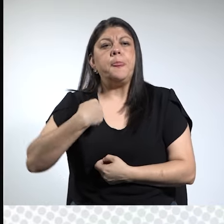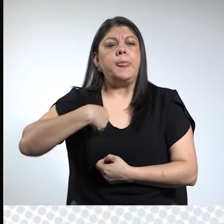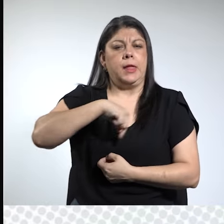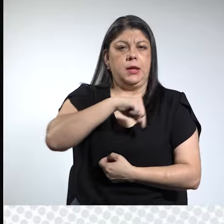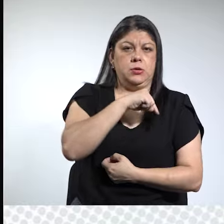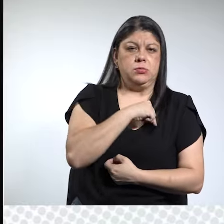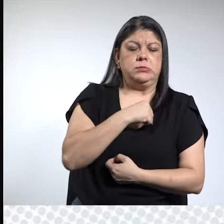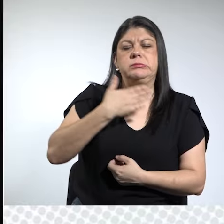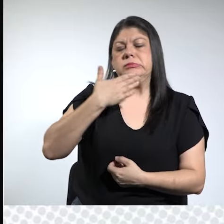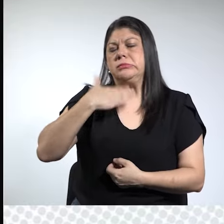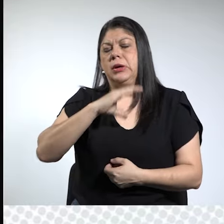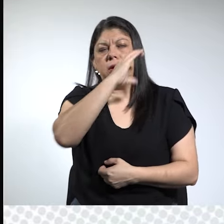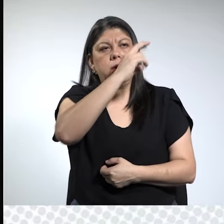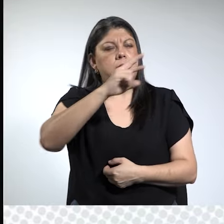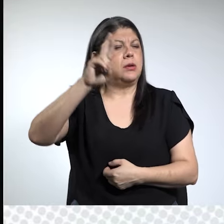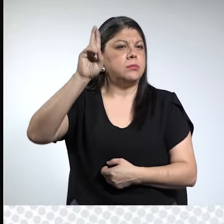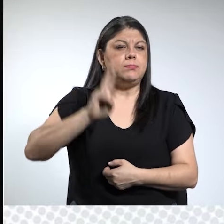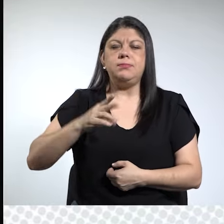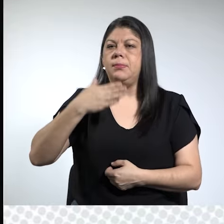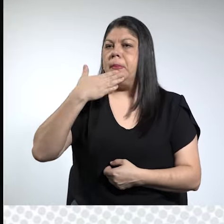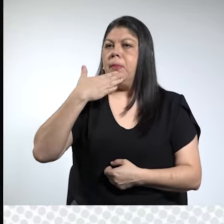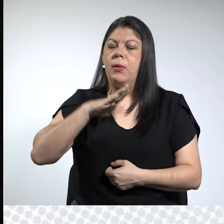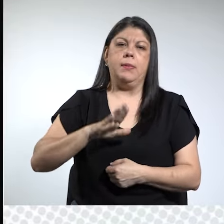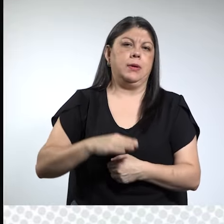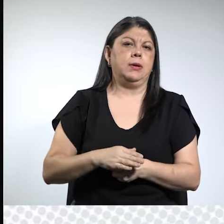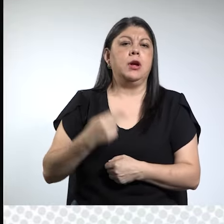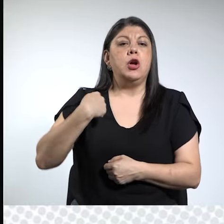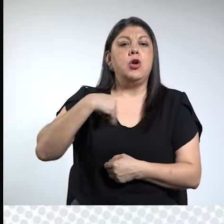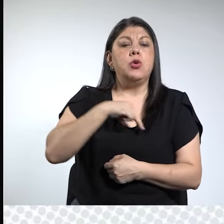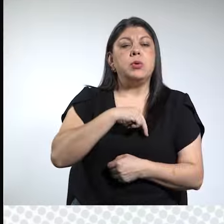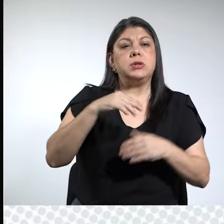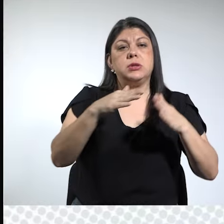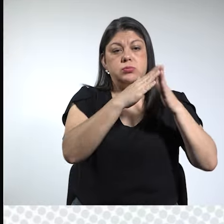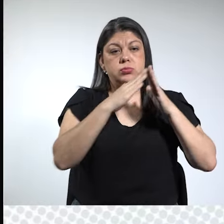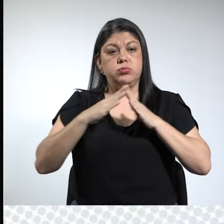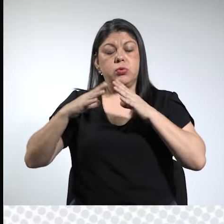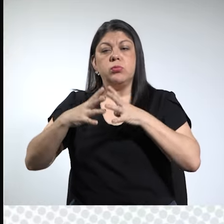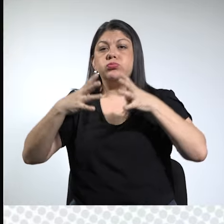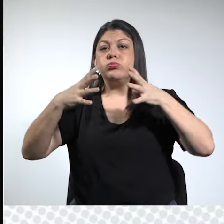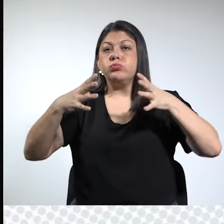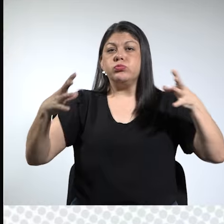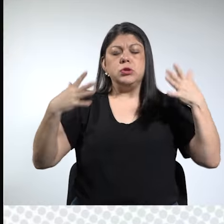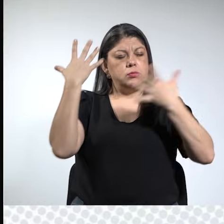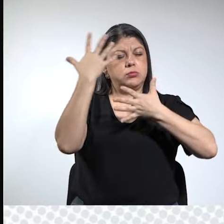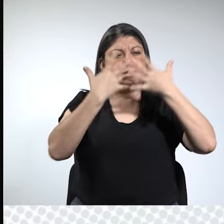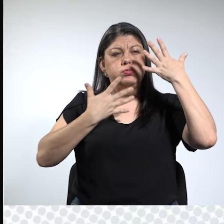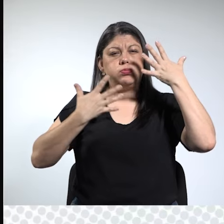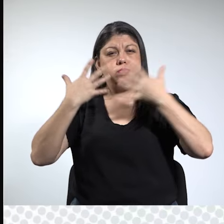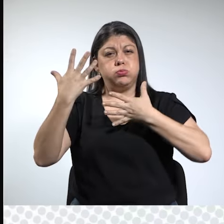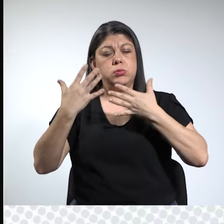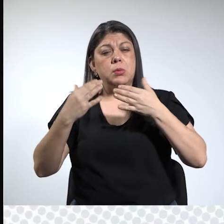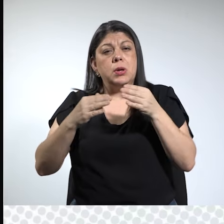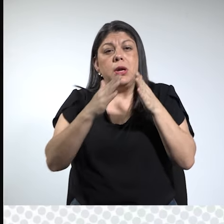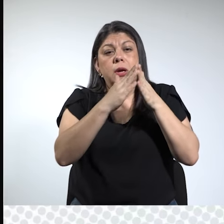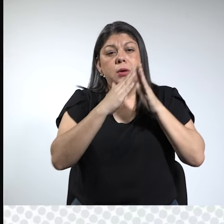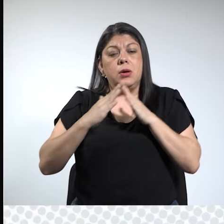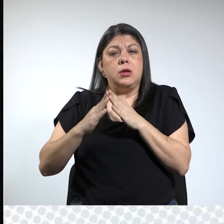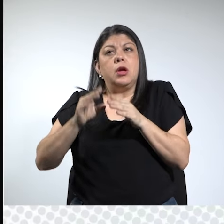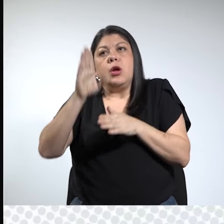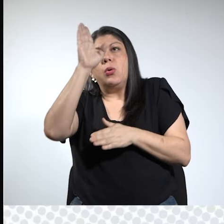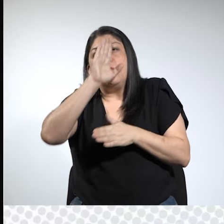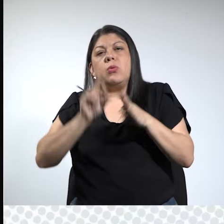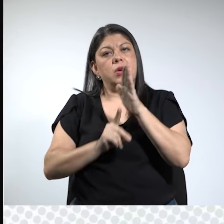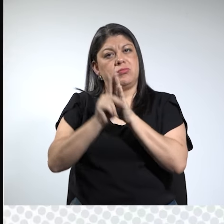estamos bastante mal. Y nuestras ciudades siguen creciendo en un desorden porque el código urbano nunca salió